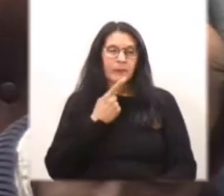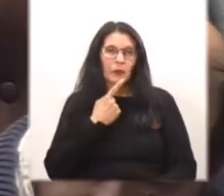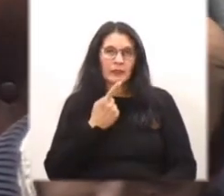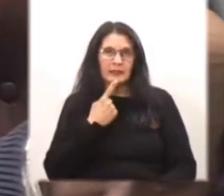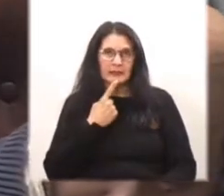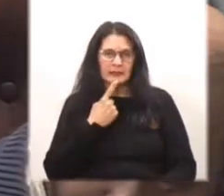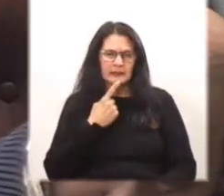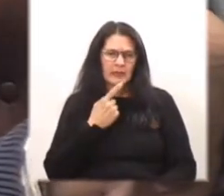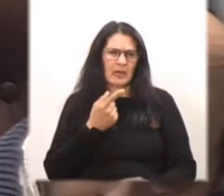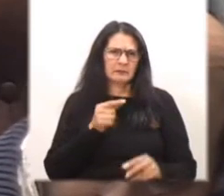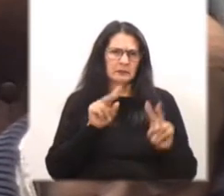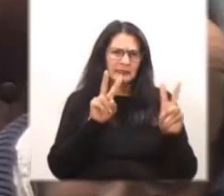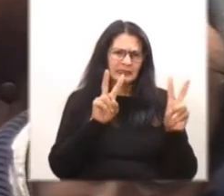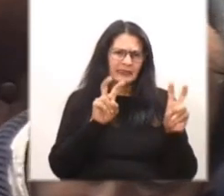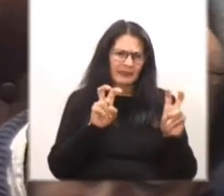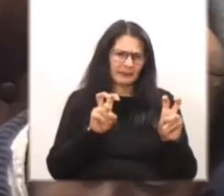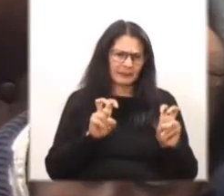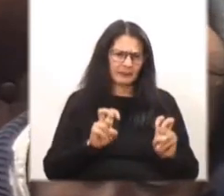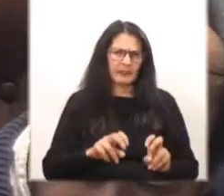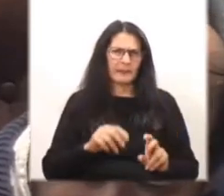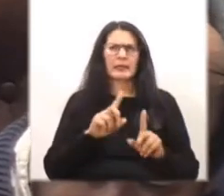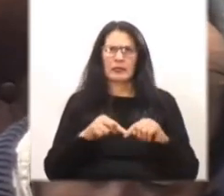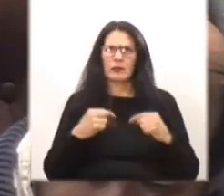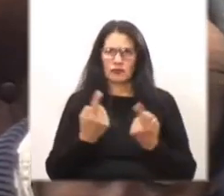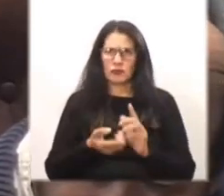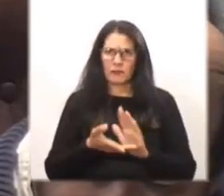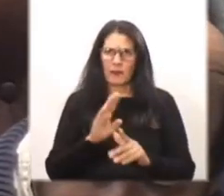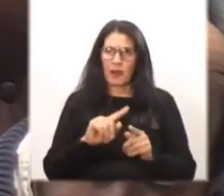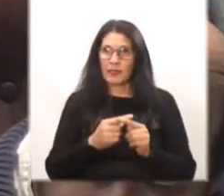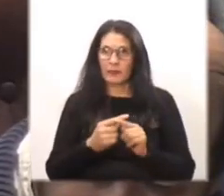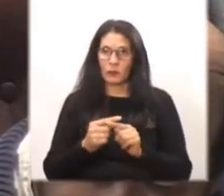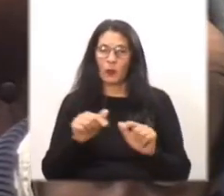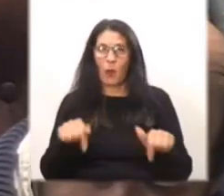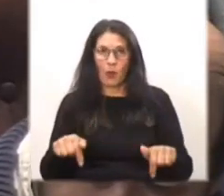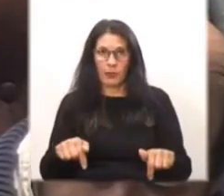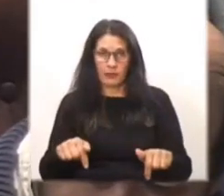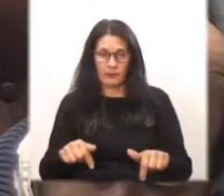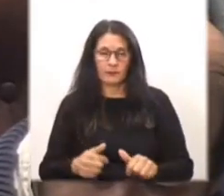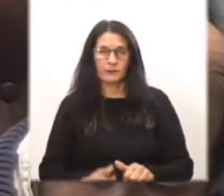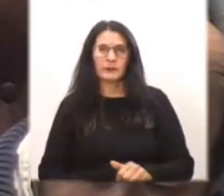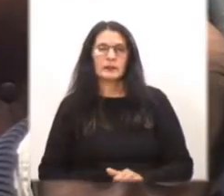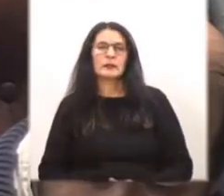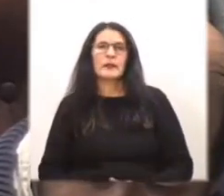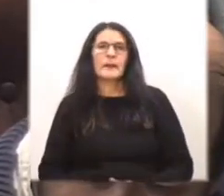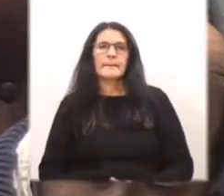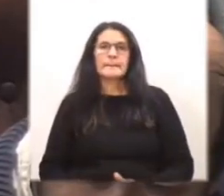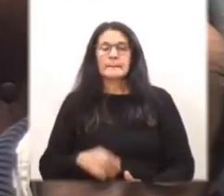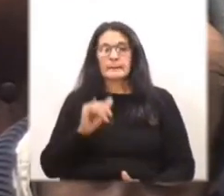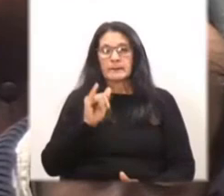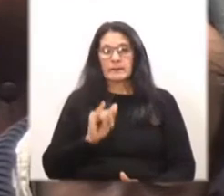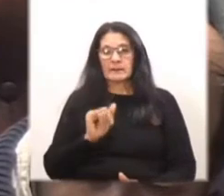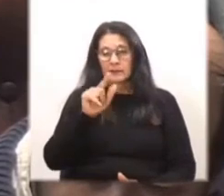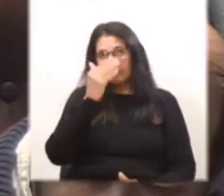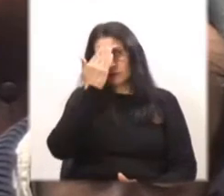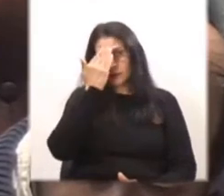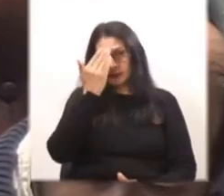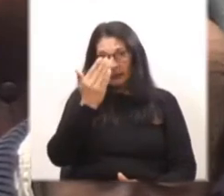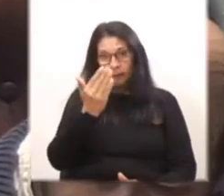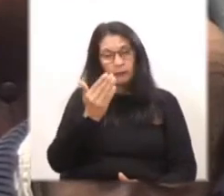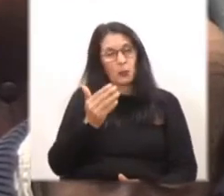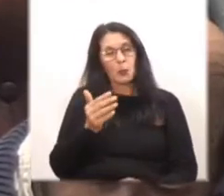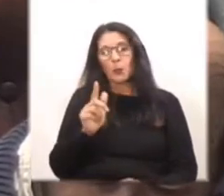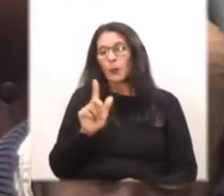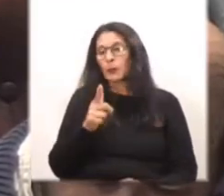Temas todos que vamos a tener hoy sobre el debate en este recinto. Y el Frente Amplio no tuvo